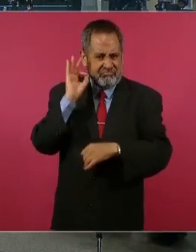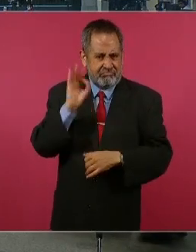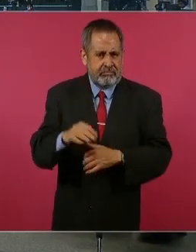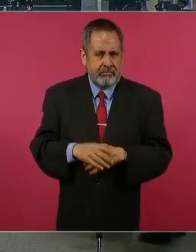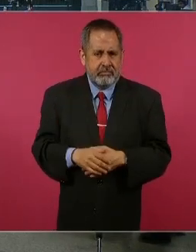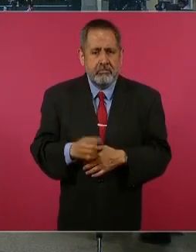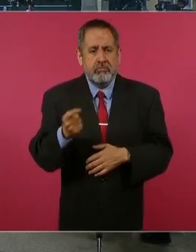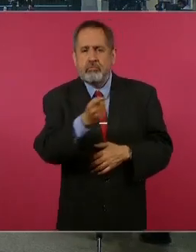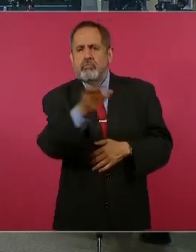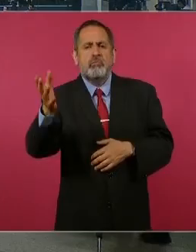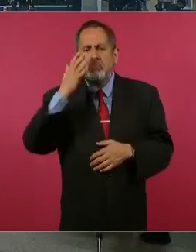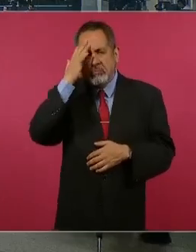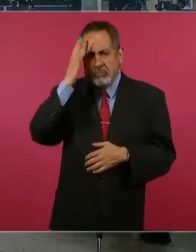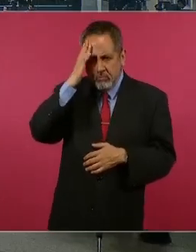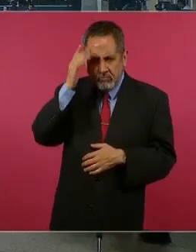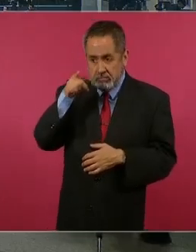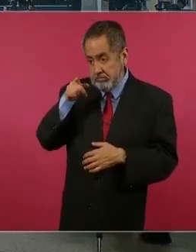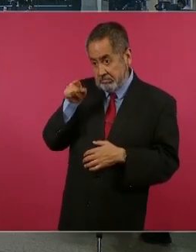conocidos.